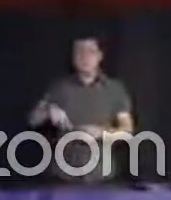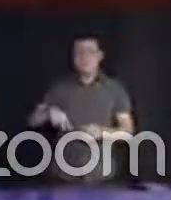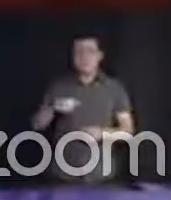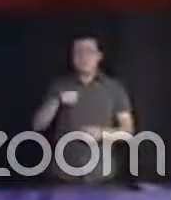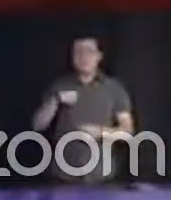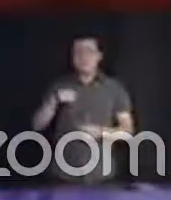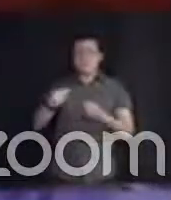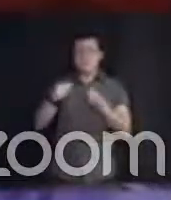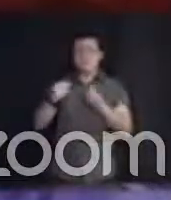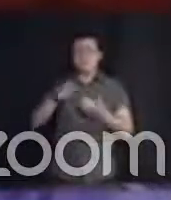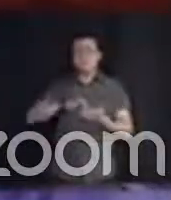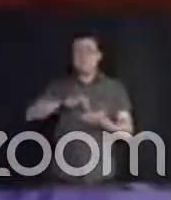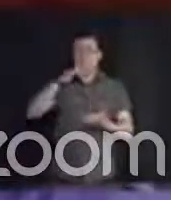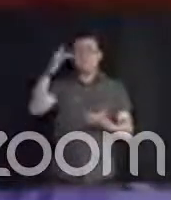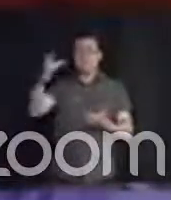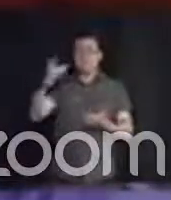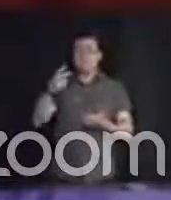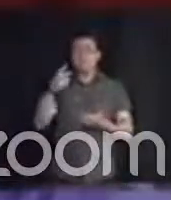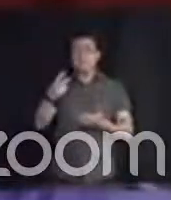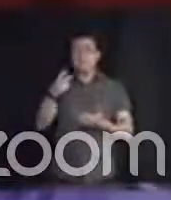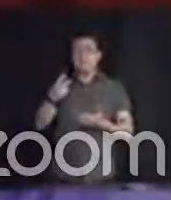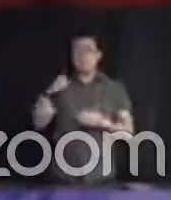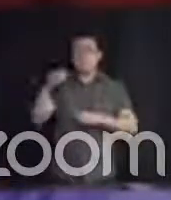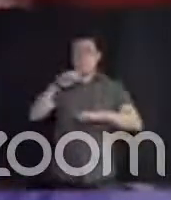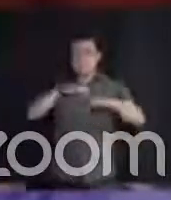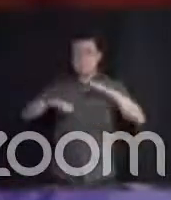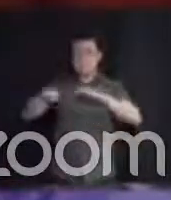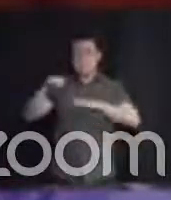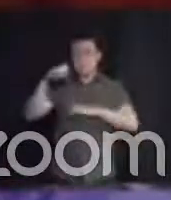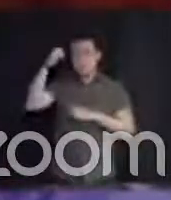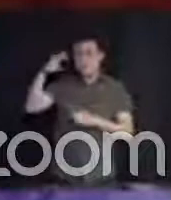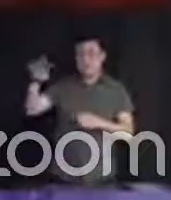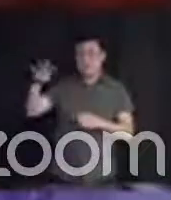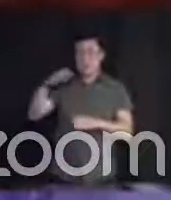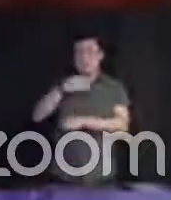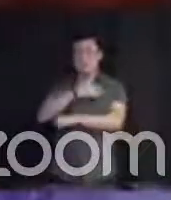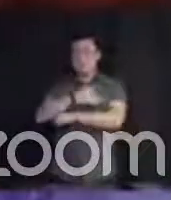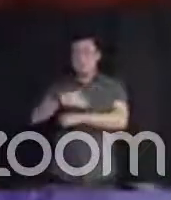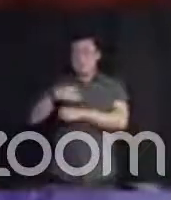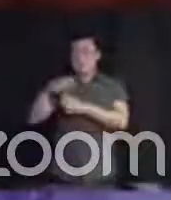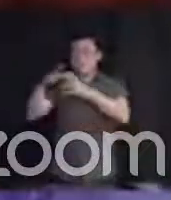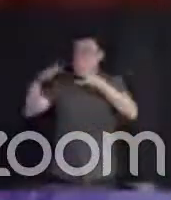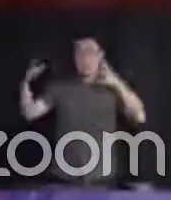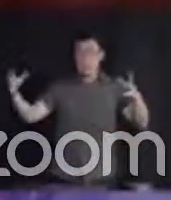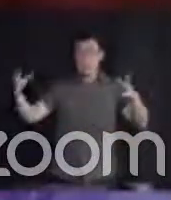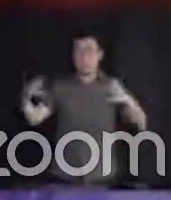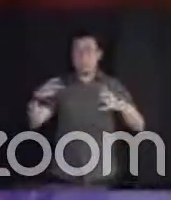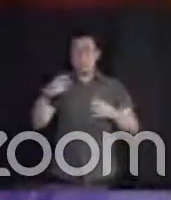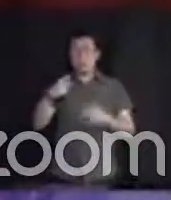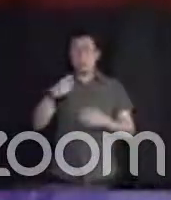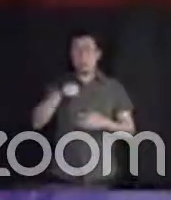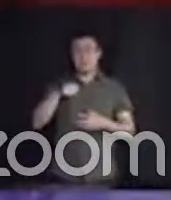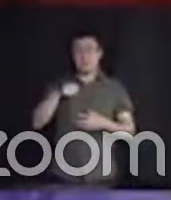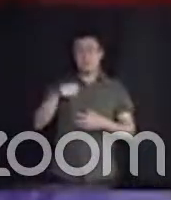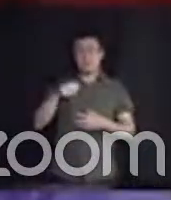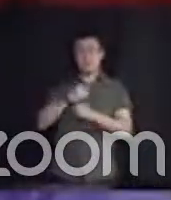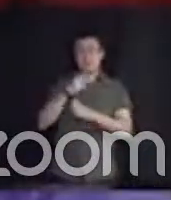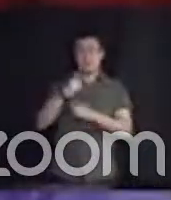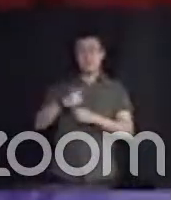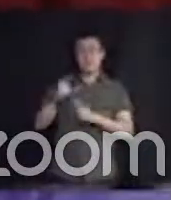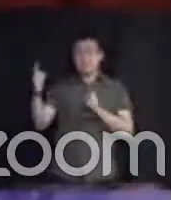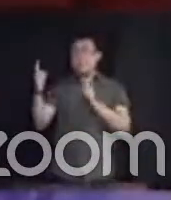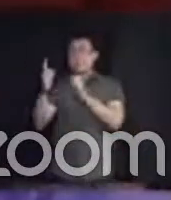que mi agradecimiento a esta gran empresa, a esta gran familia. Tuve